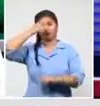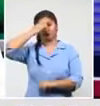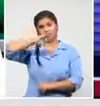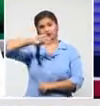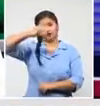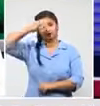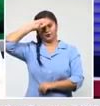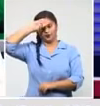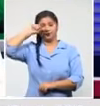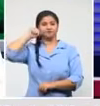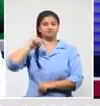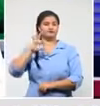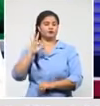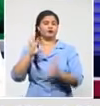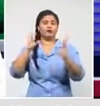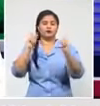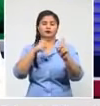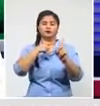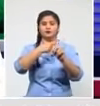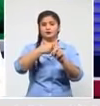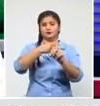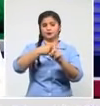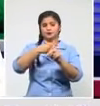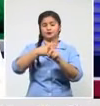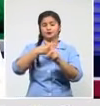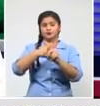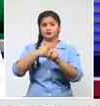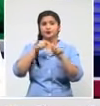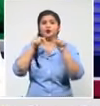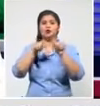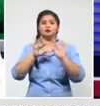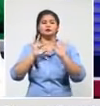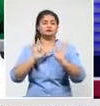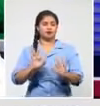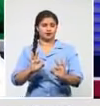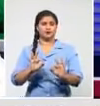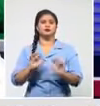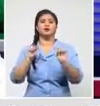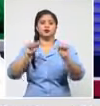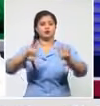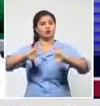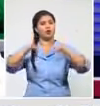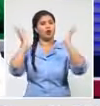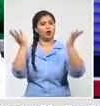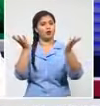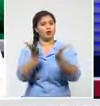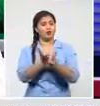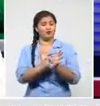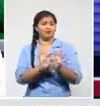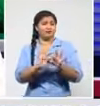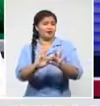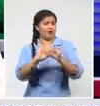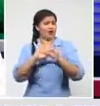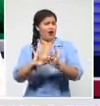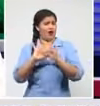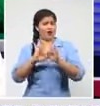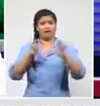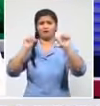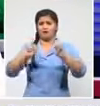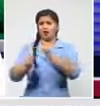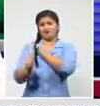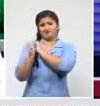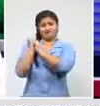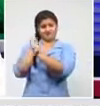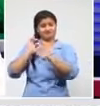y en definitiva es lo que está pasando en el mundo. Desde el punto de vista de los fallecidos